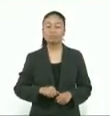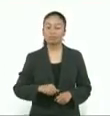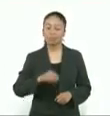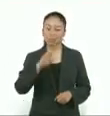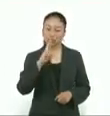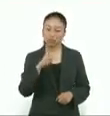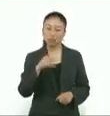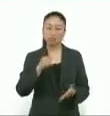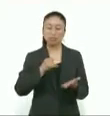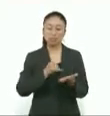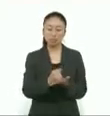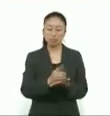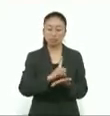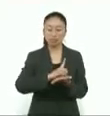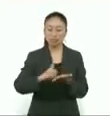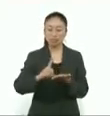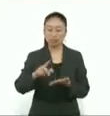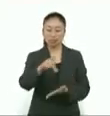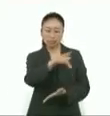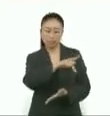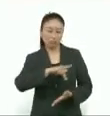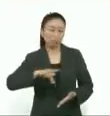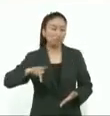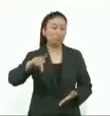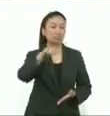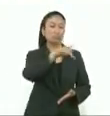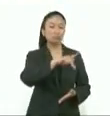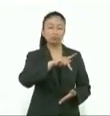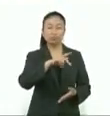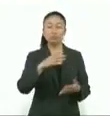la defensa del derecho del pueblo.